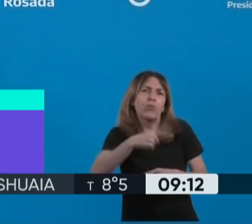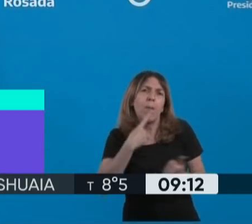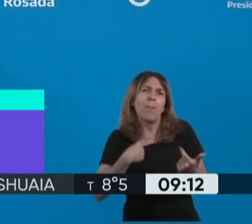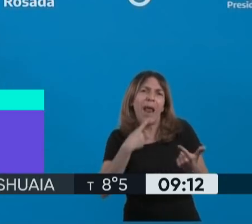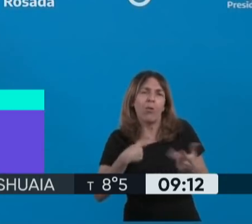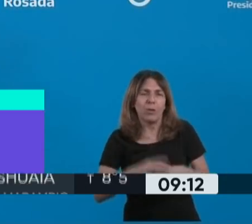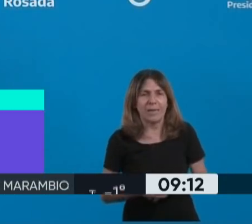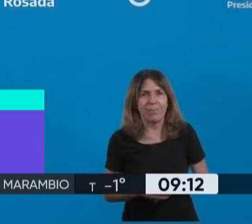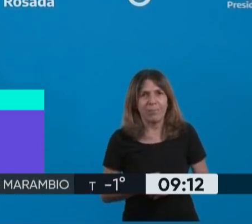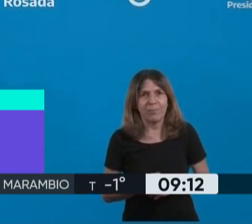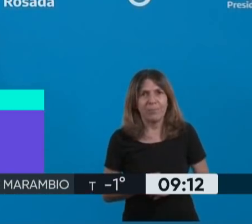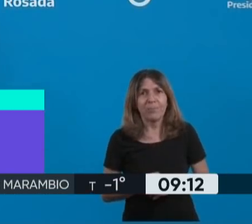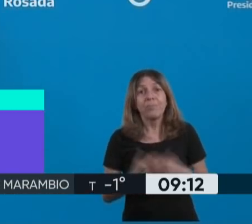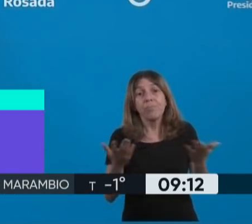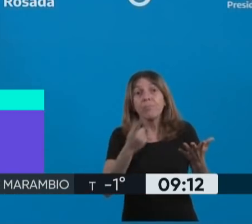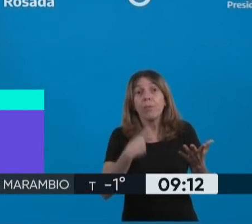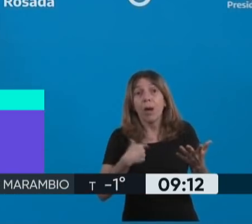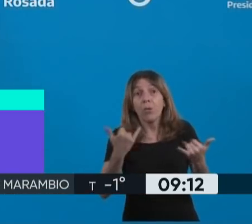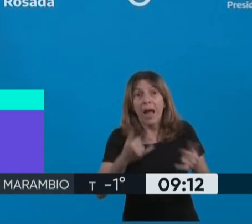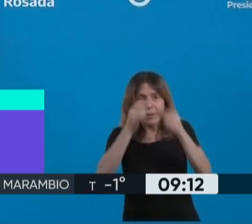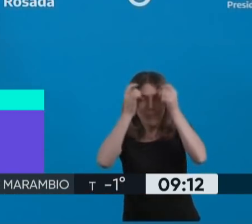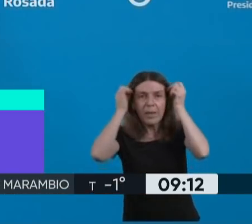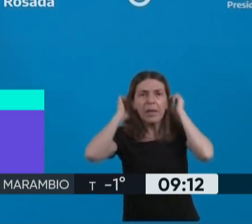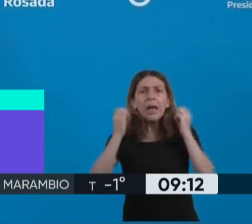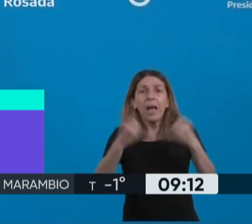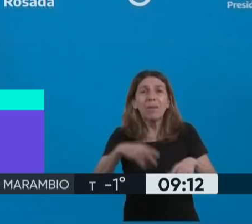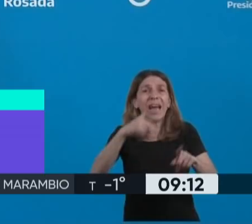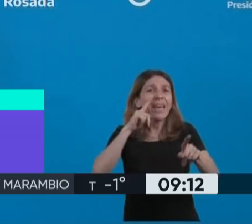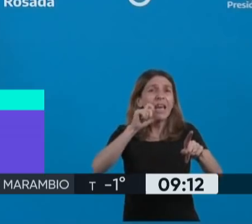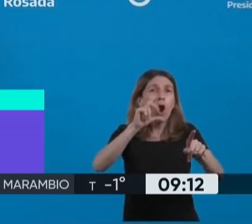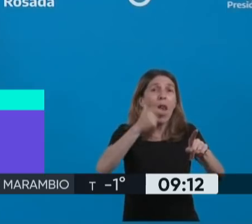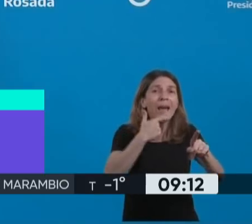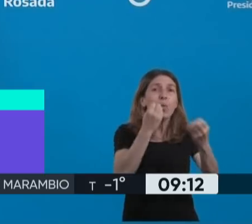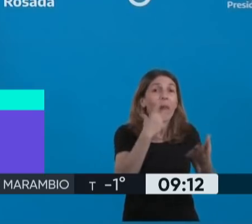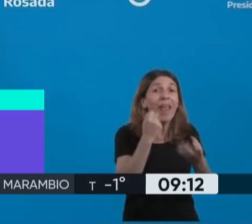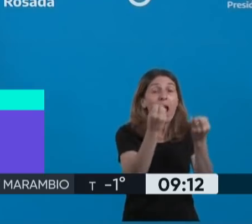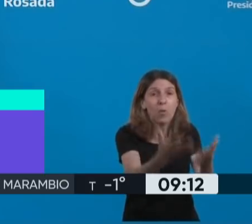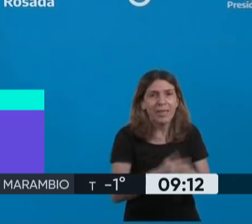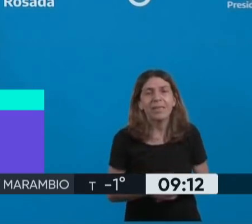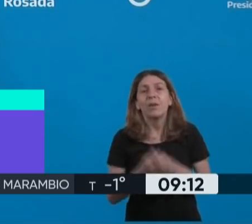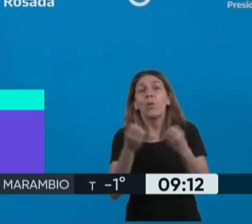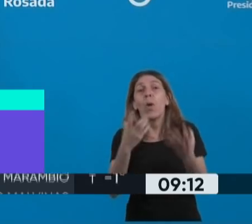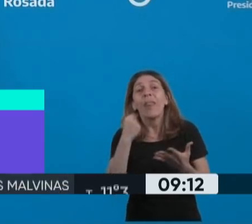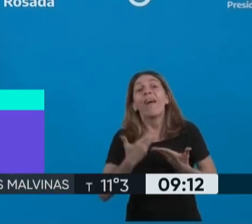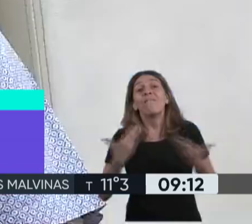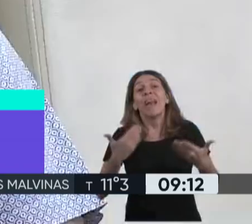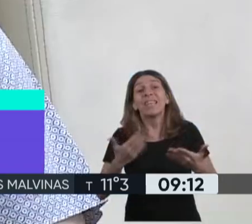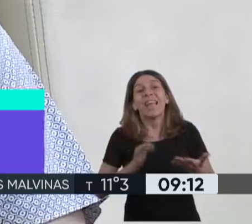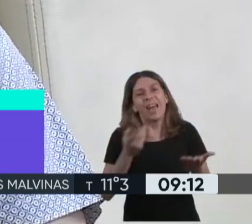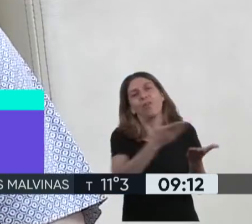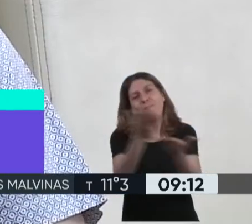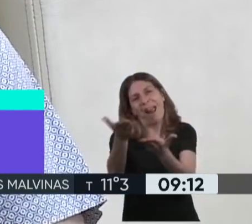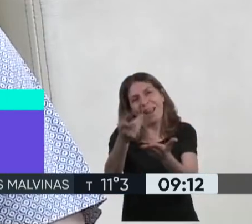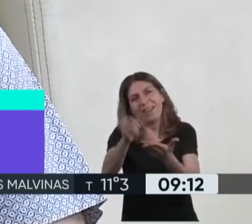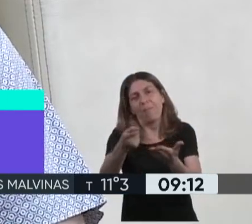ustedes tengan para realizar. Vamos a empezar por Nicolás. Nicolás, ¿cómo estás? Buen día. ¿Qué tal, portavoz? Feliz año. Para usted también.